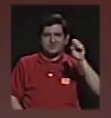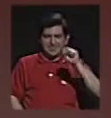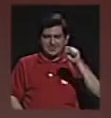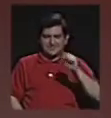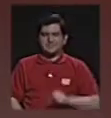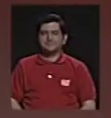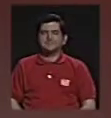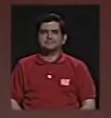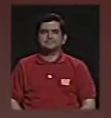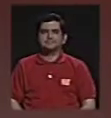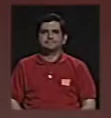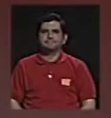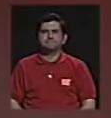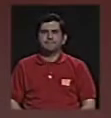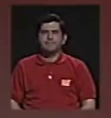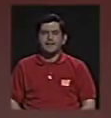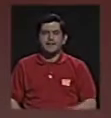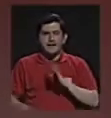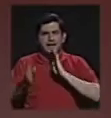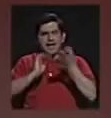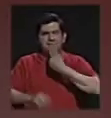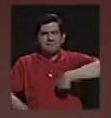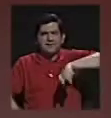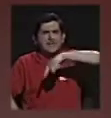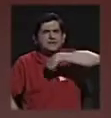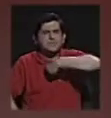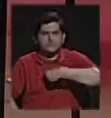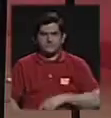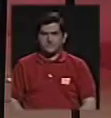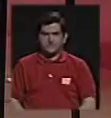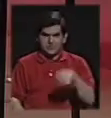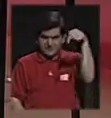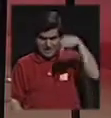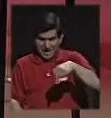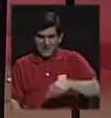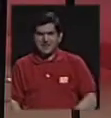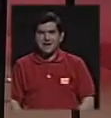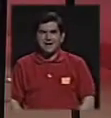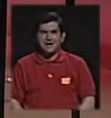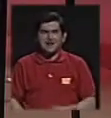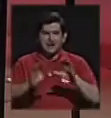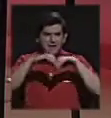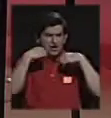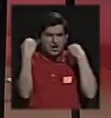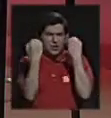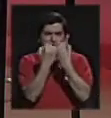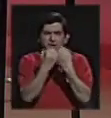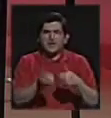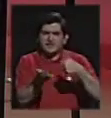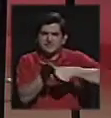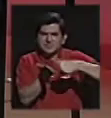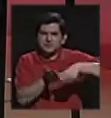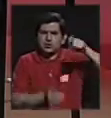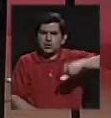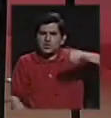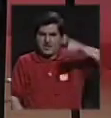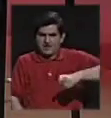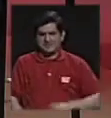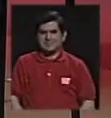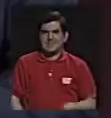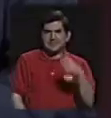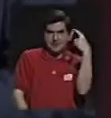Alberto, estamos conversando acerca de la organización electoral necesaria